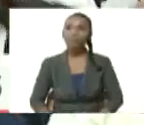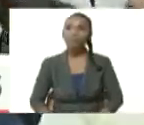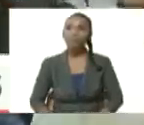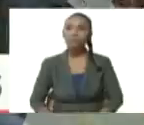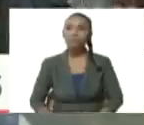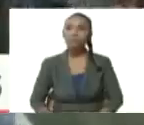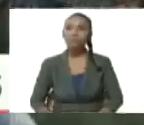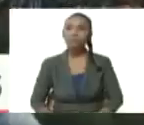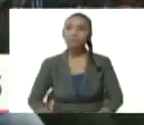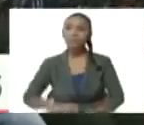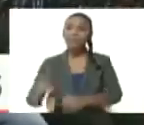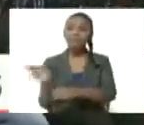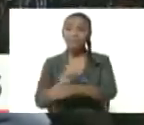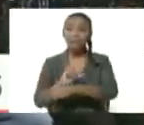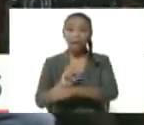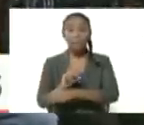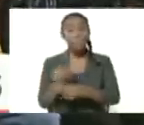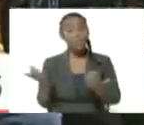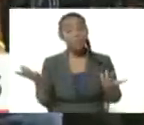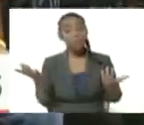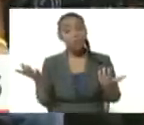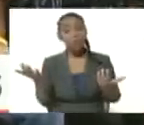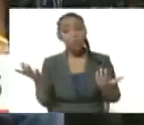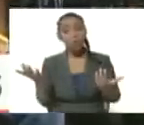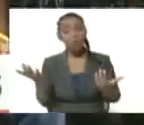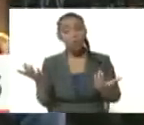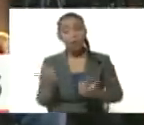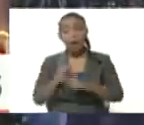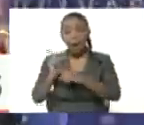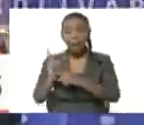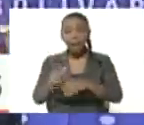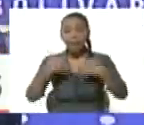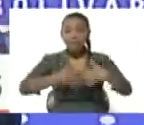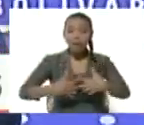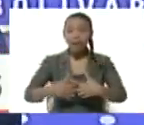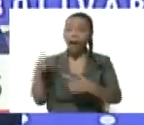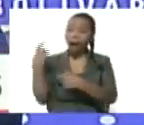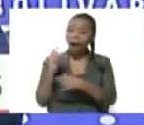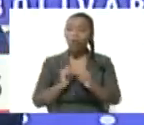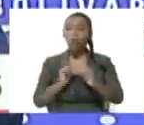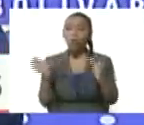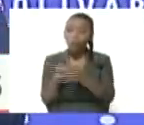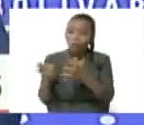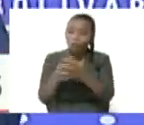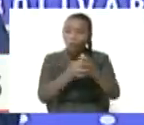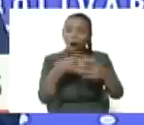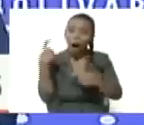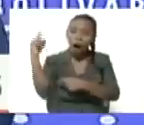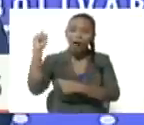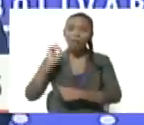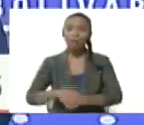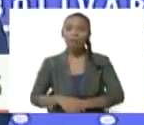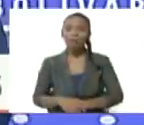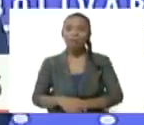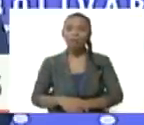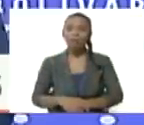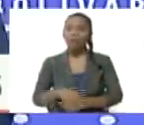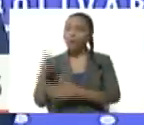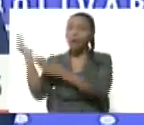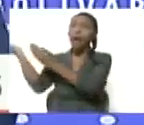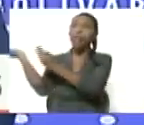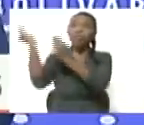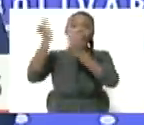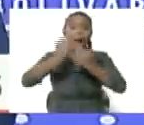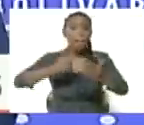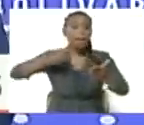Y es rápido, compadre. Está la industria, están los equipos. Ni siquiera es que hay que traer una inversión